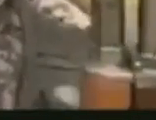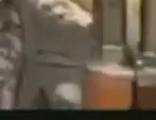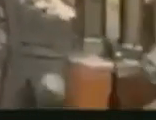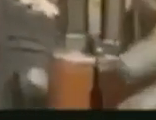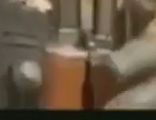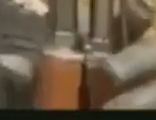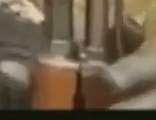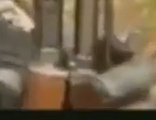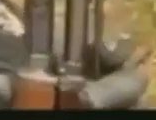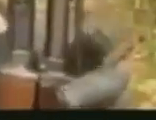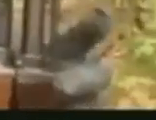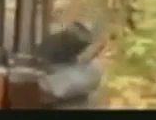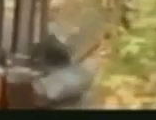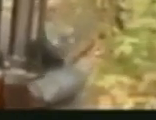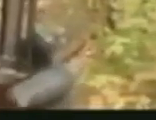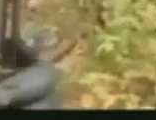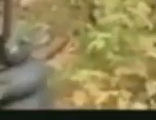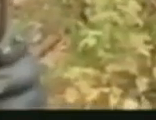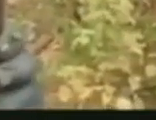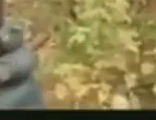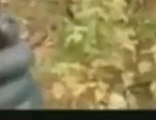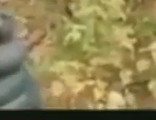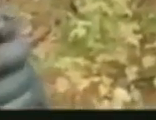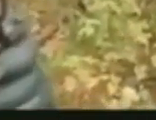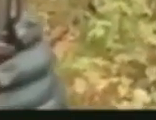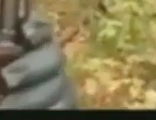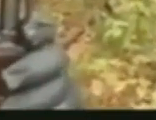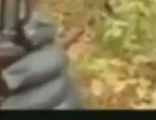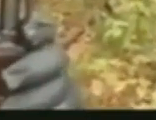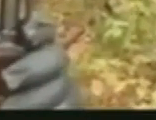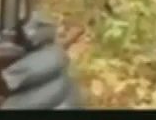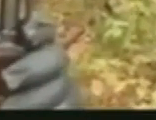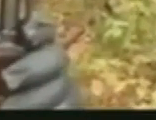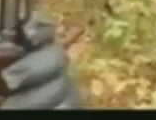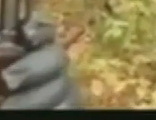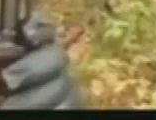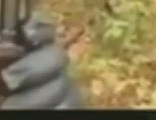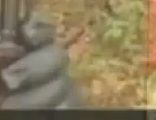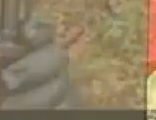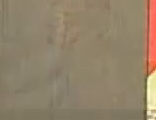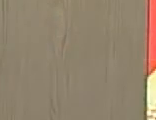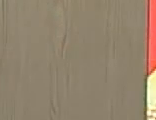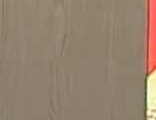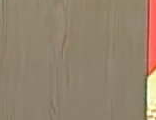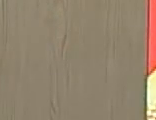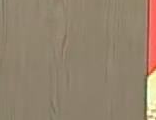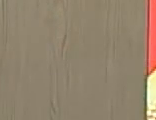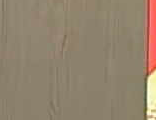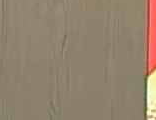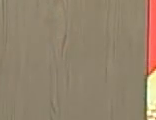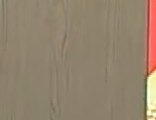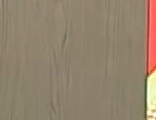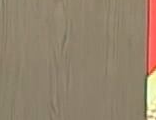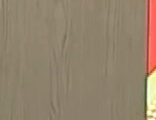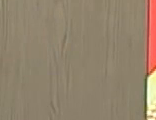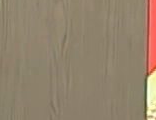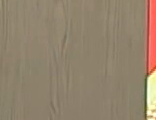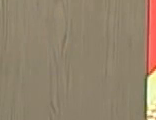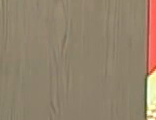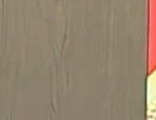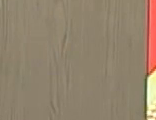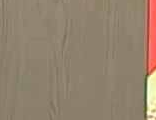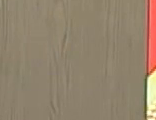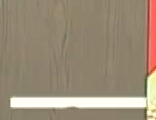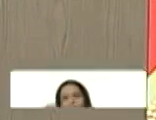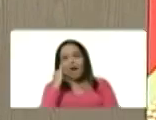narcotraficantes, están las bandas de extorsionadores, las BACRIN, así las llaman en Colombia. Bueno, ahí está.